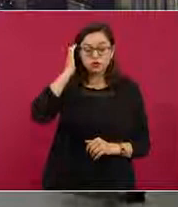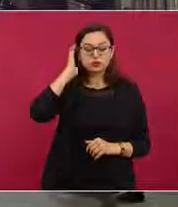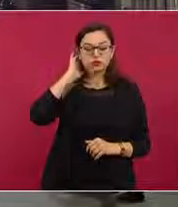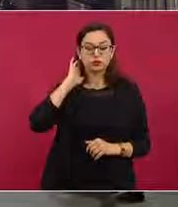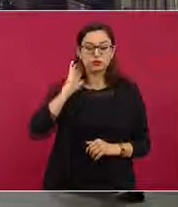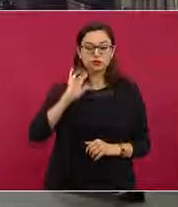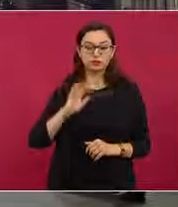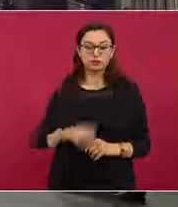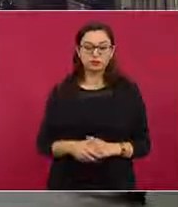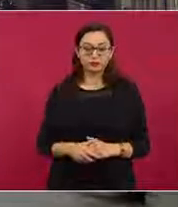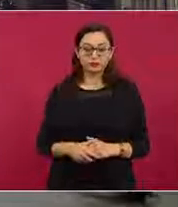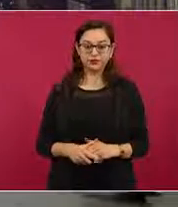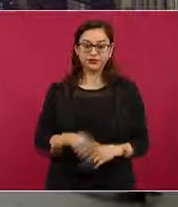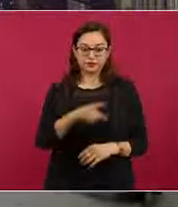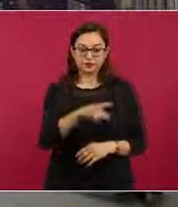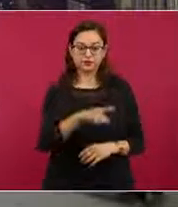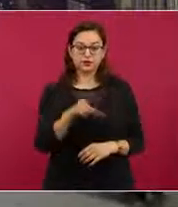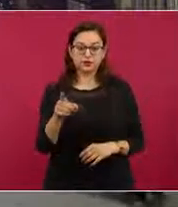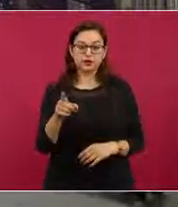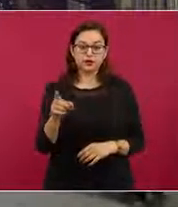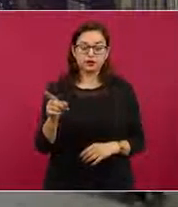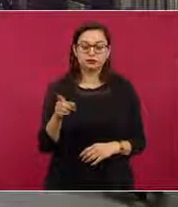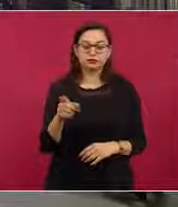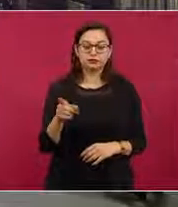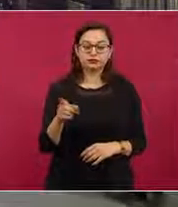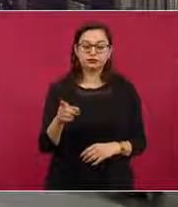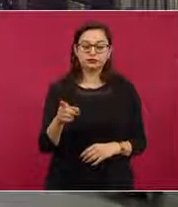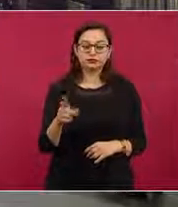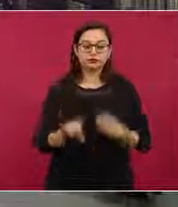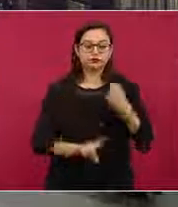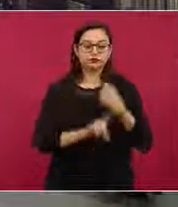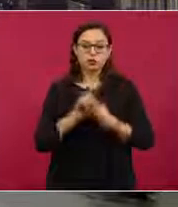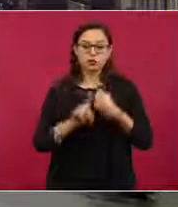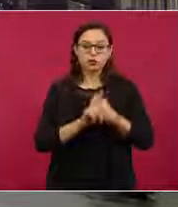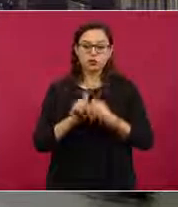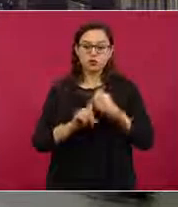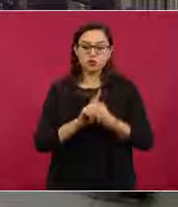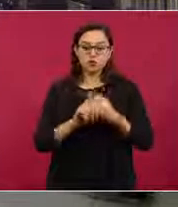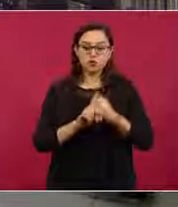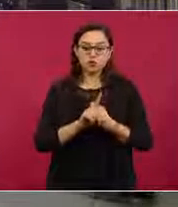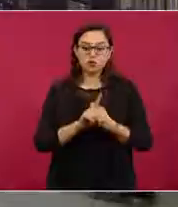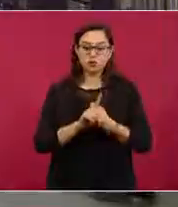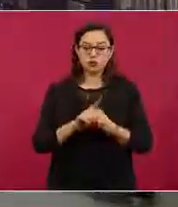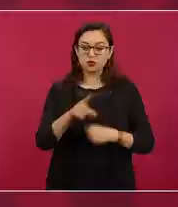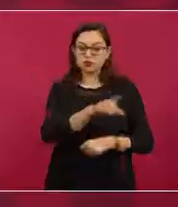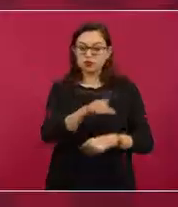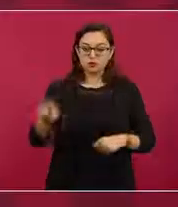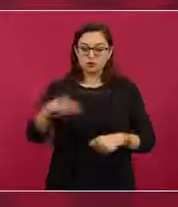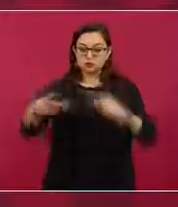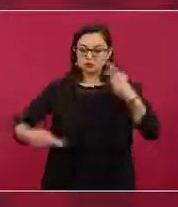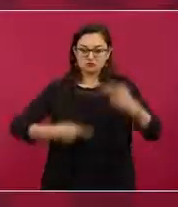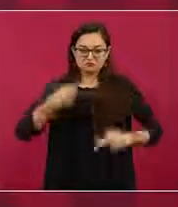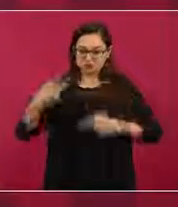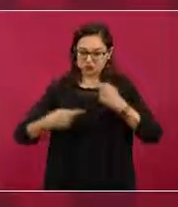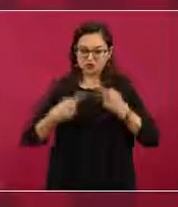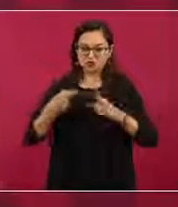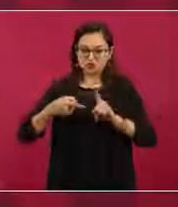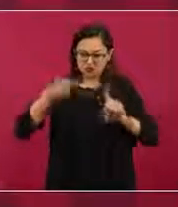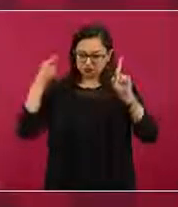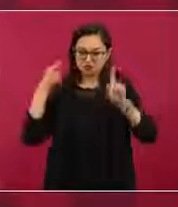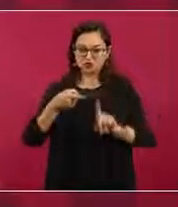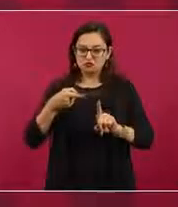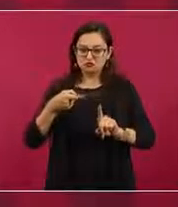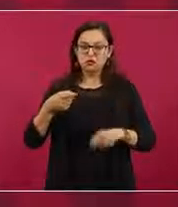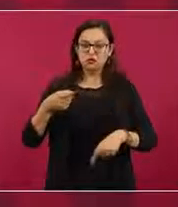Pues vamos, voy a contestar. El problema no son largas las preguntas de ustedes, o sea, no es porque sean largas